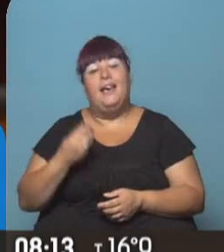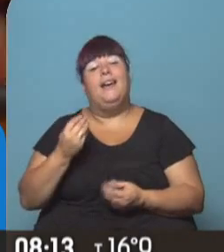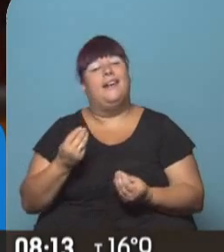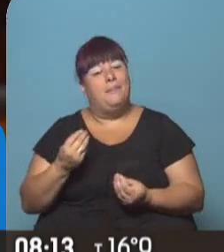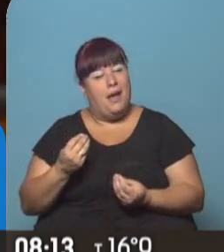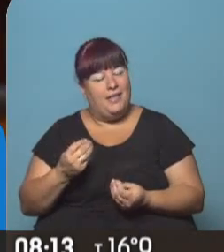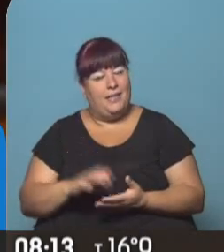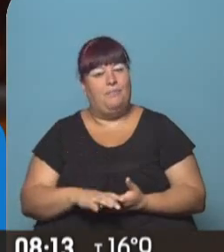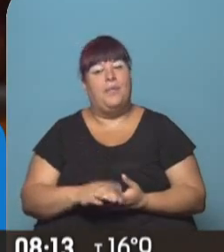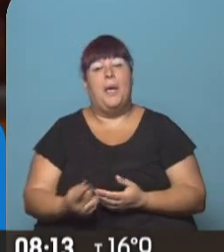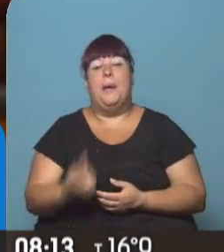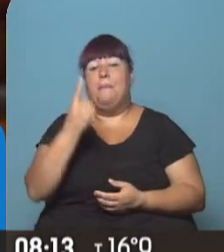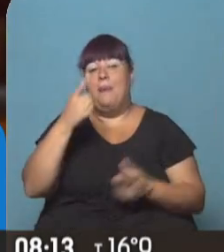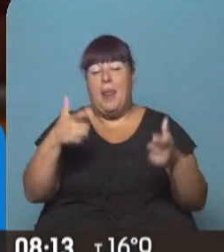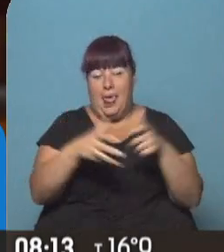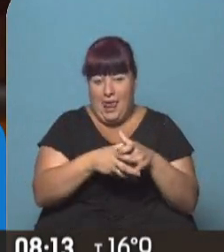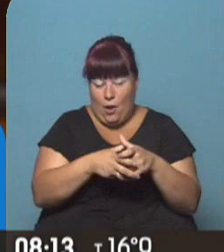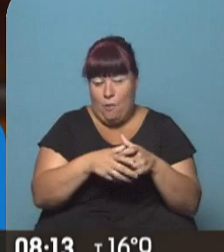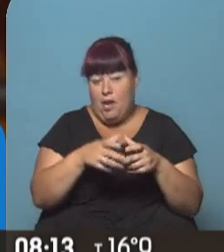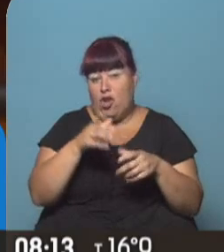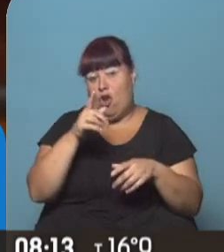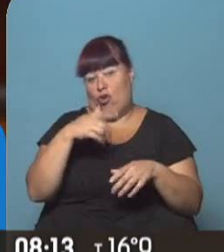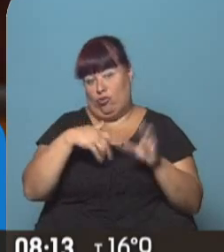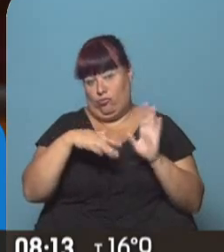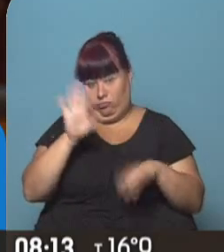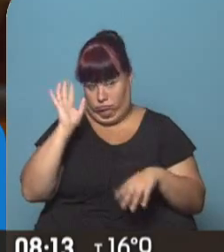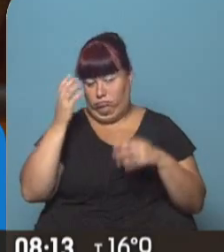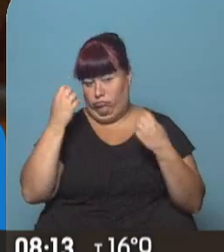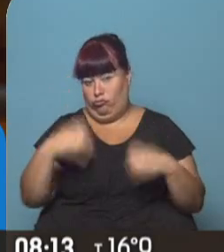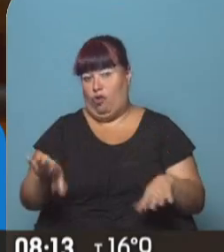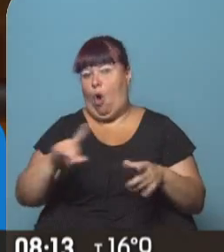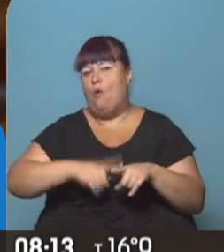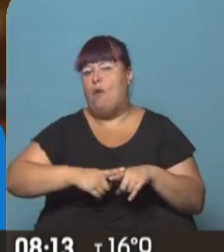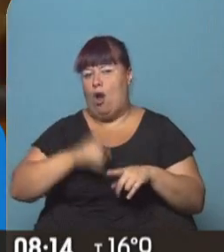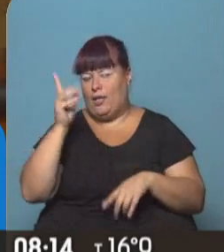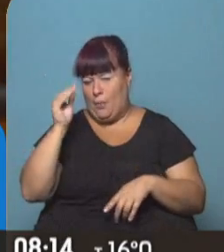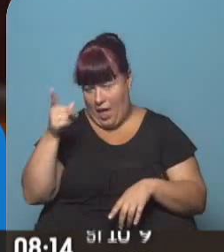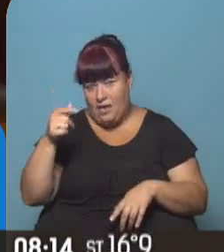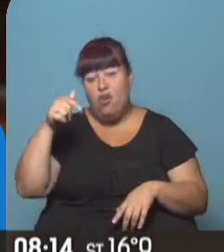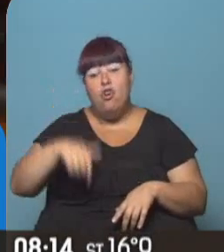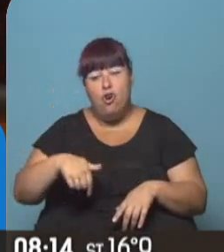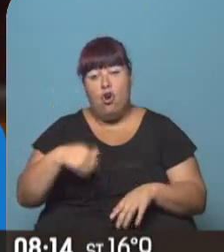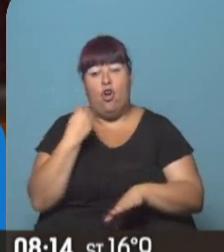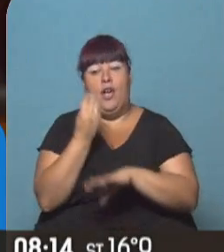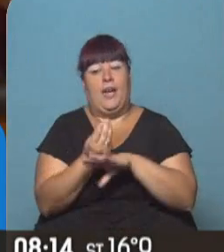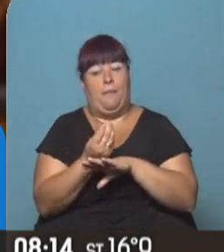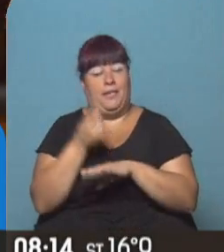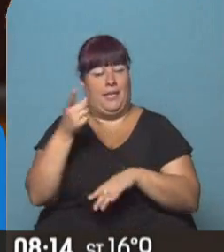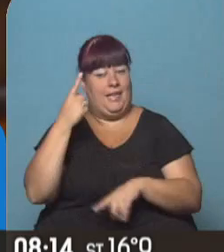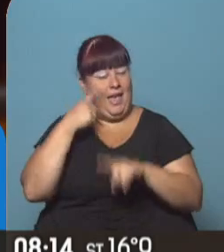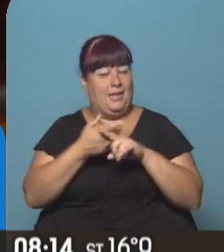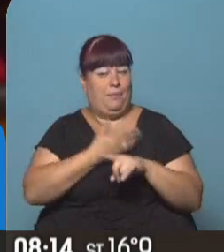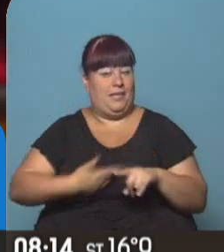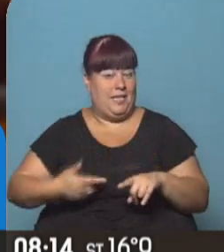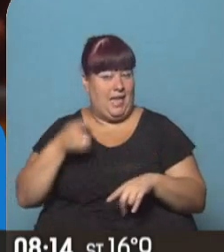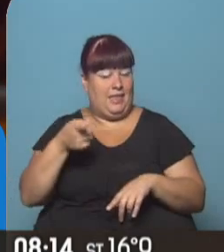que la primer minoría, y con gran holgura política en Brasil, hoy está representada por este expresidente que